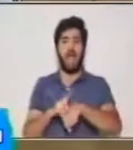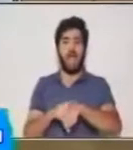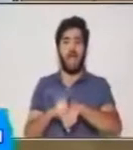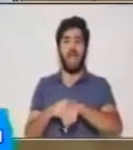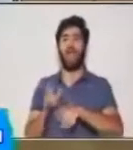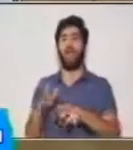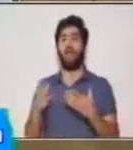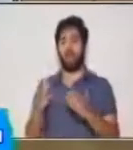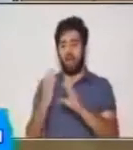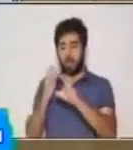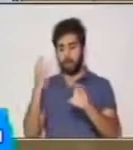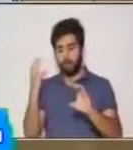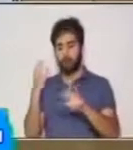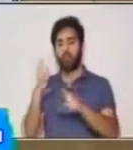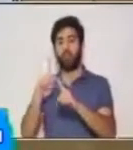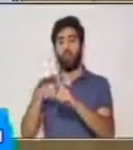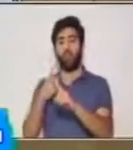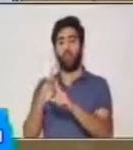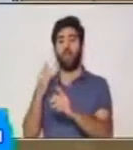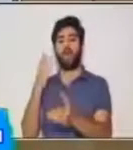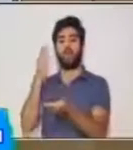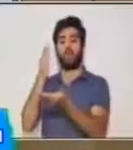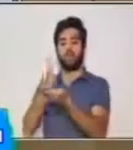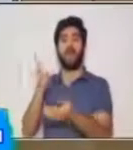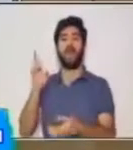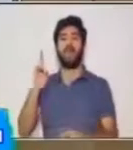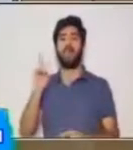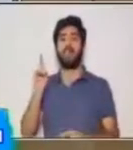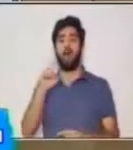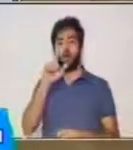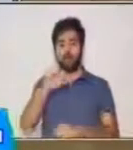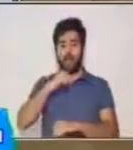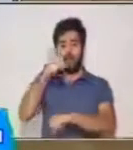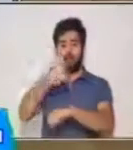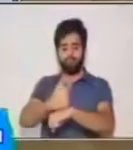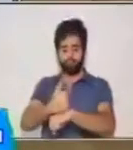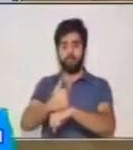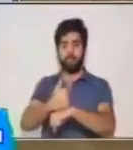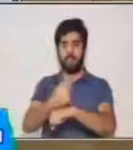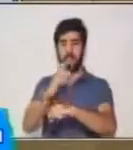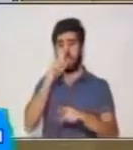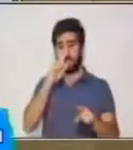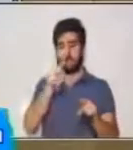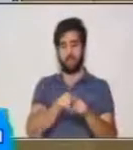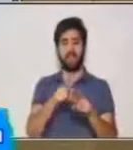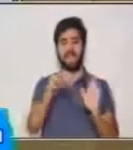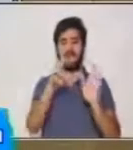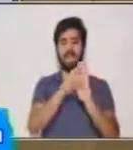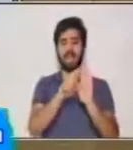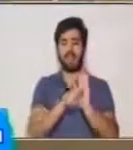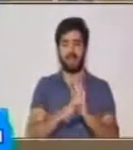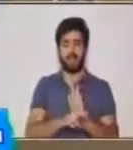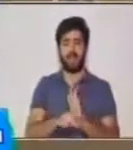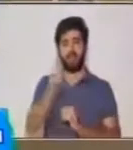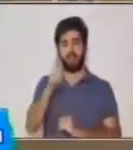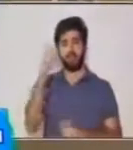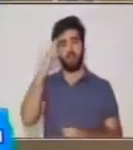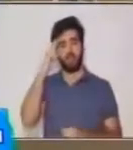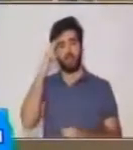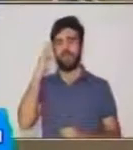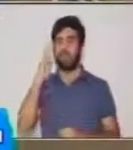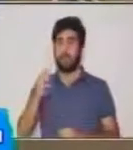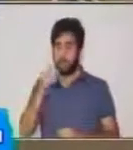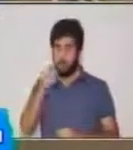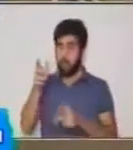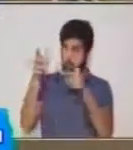a otro de que en cierto momento está abordando el bus y que en 4 horas va a llegar. ¿Qué sabemos ahí? Ya sabemos